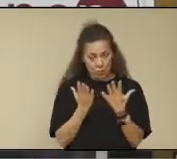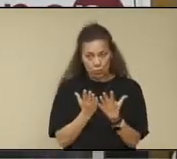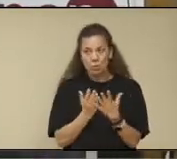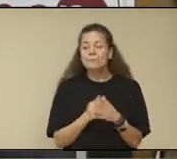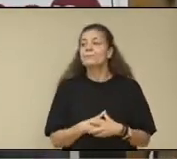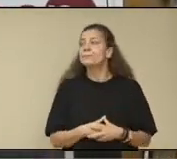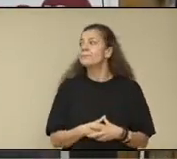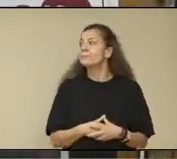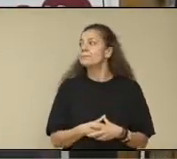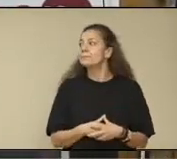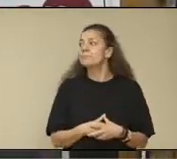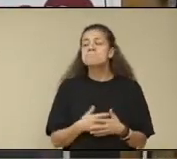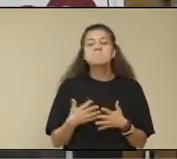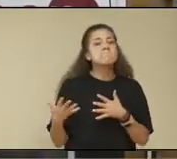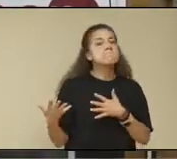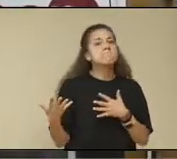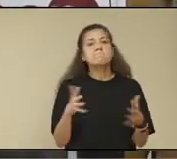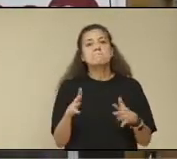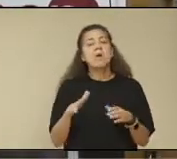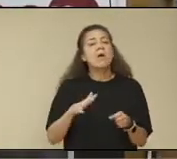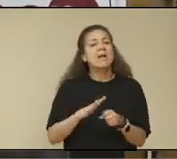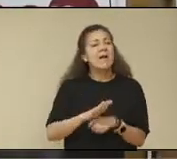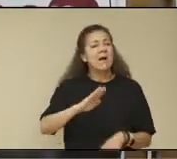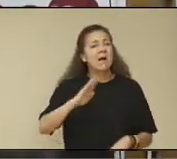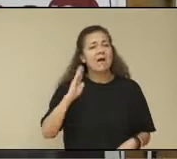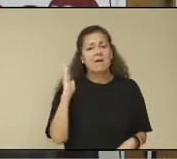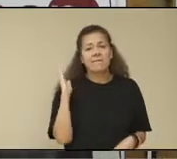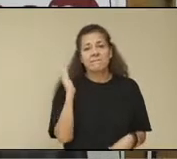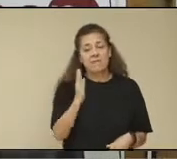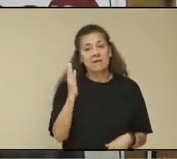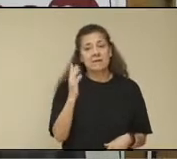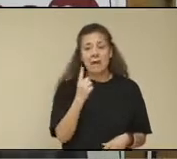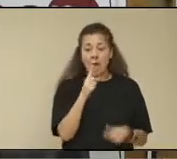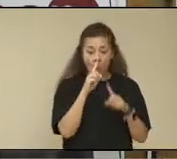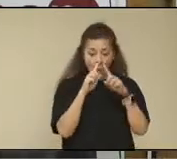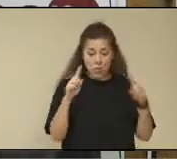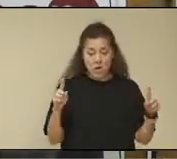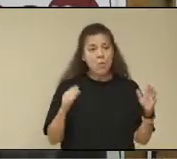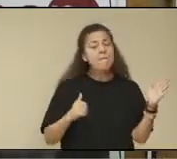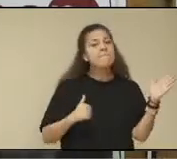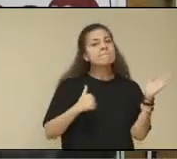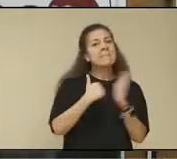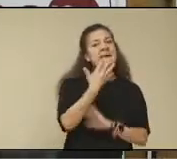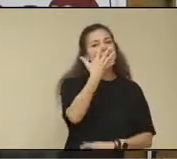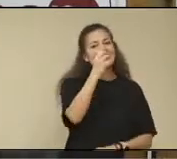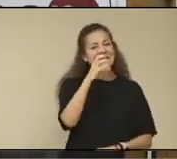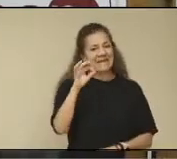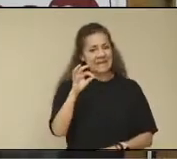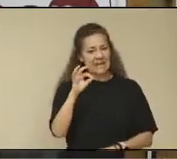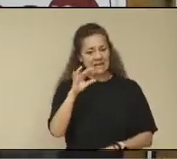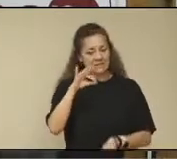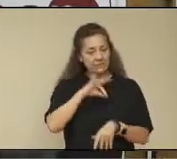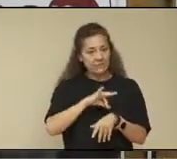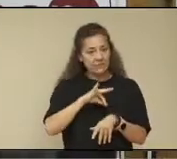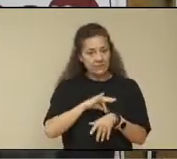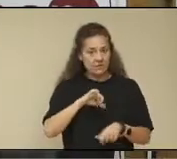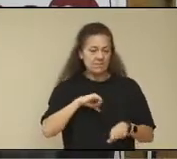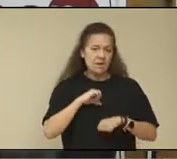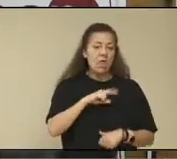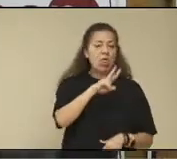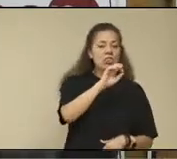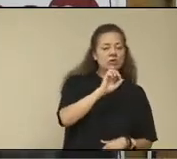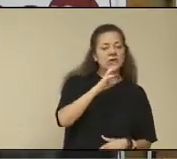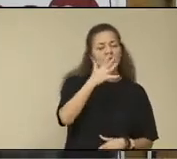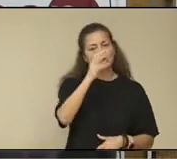y aproximadamente afecta a cada año a más de 500 casos clínicos, entre 200 y 500